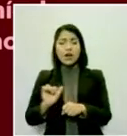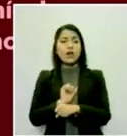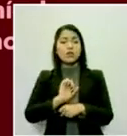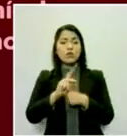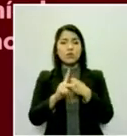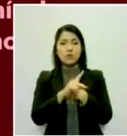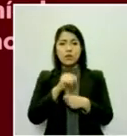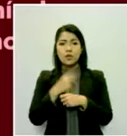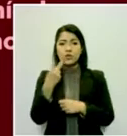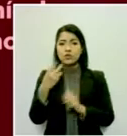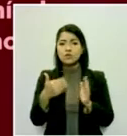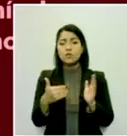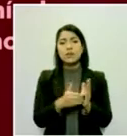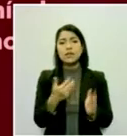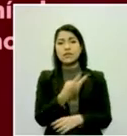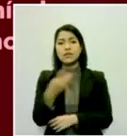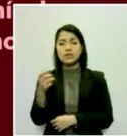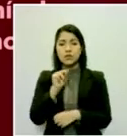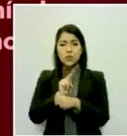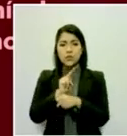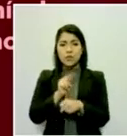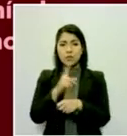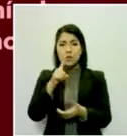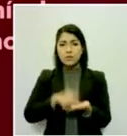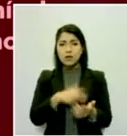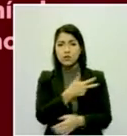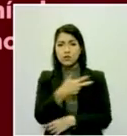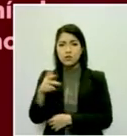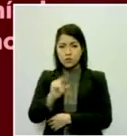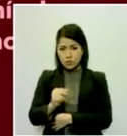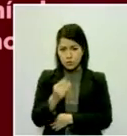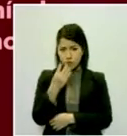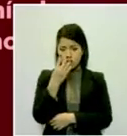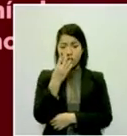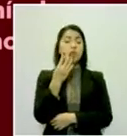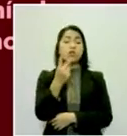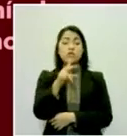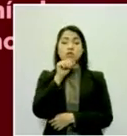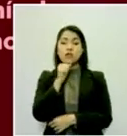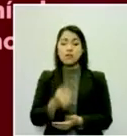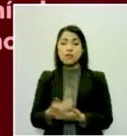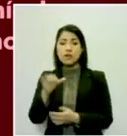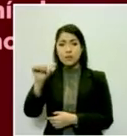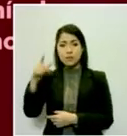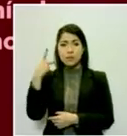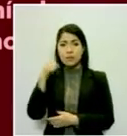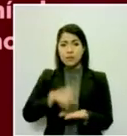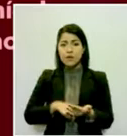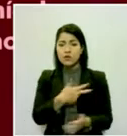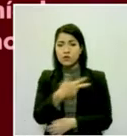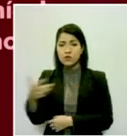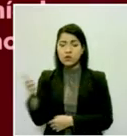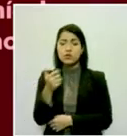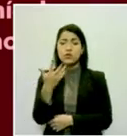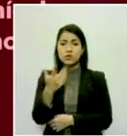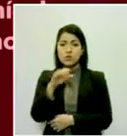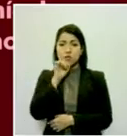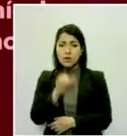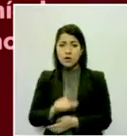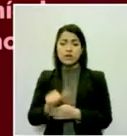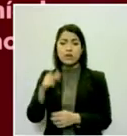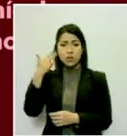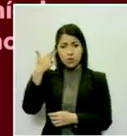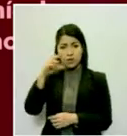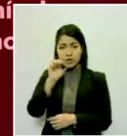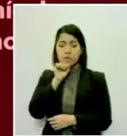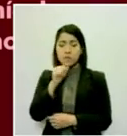5,289, en La Piedad, 2,336, en Uruapan, 1,892, en Apatzingán, 1,850, en Huetamo, 1,672,